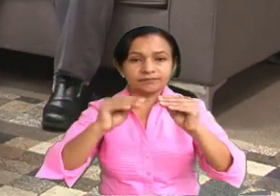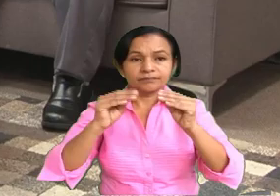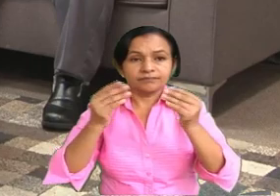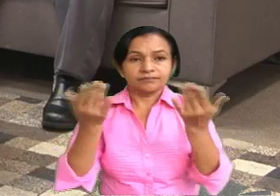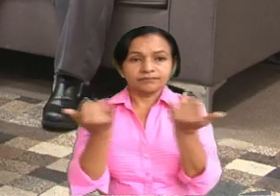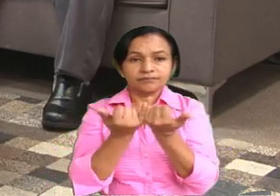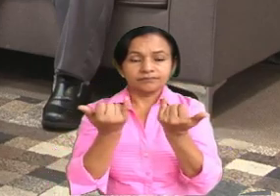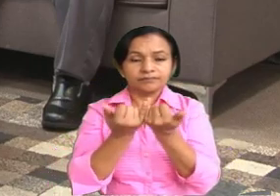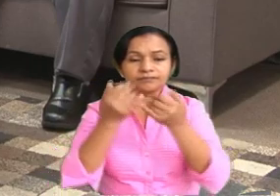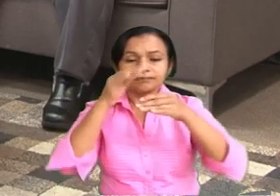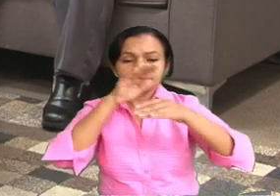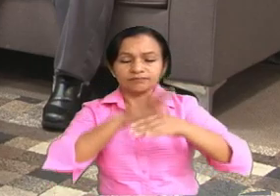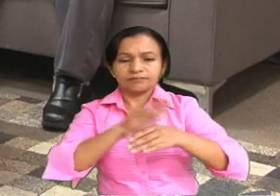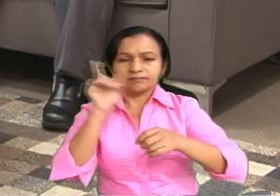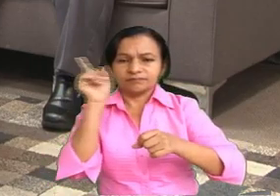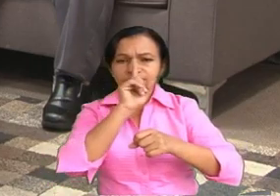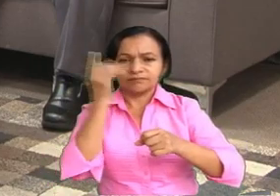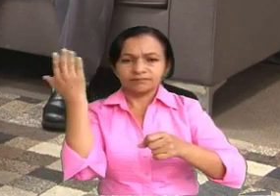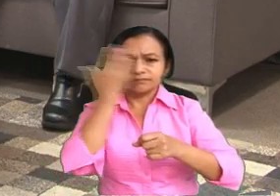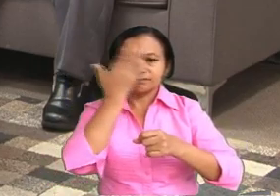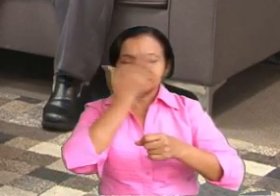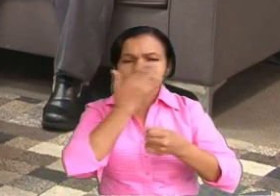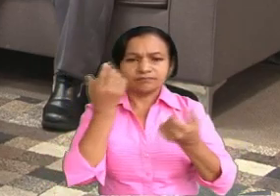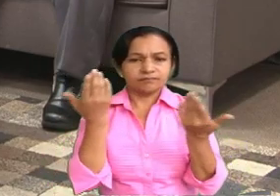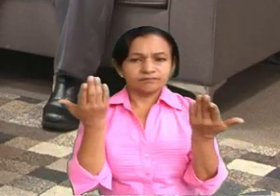eliminar la discriminación racial?